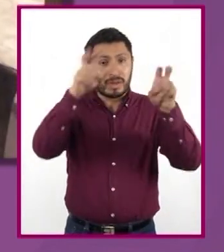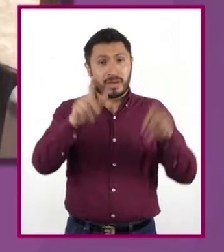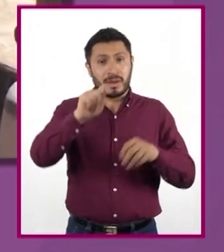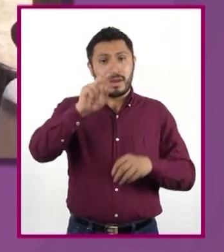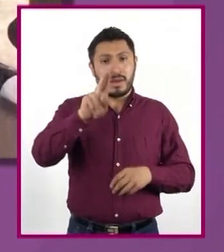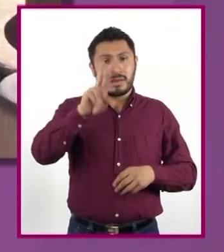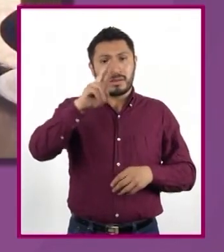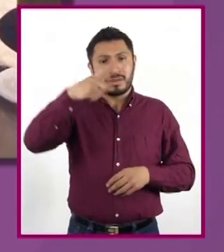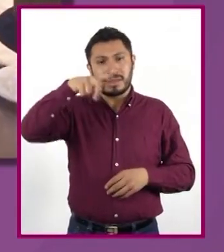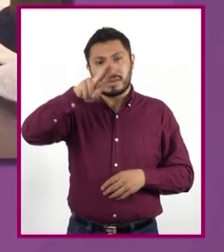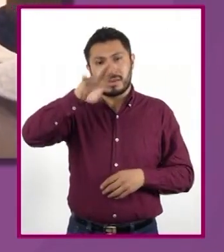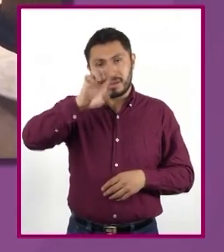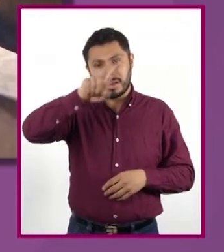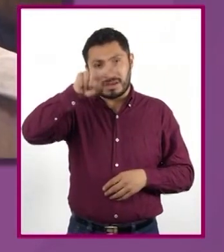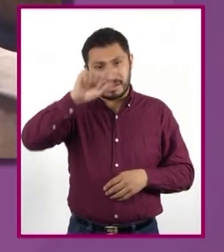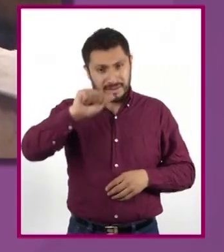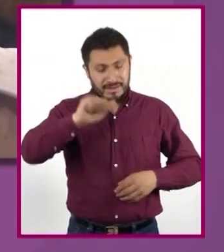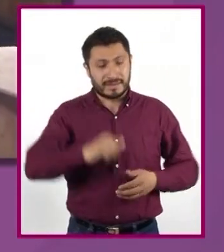turquesa.